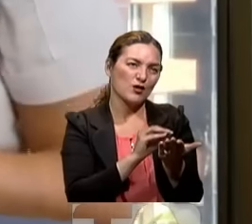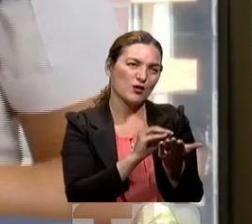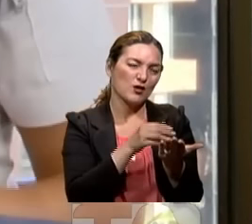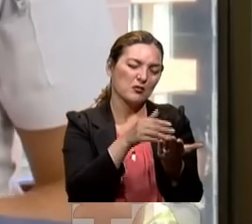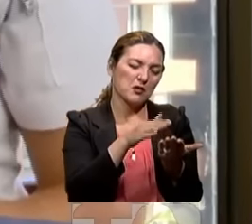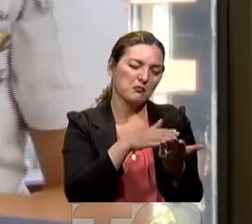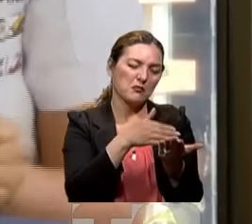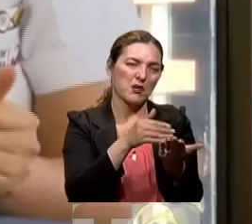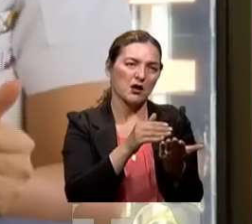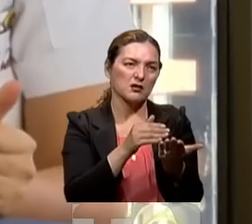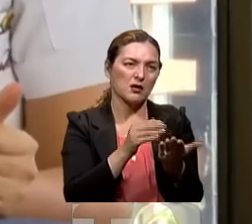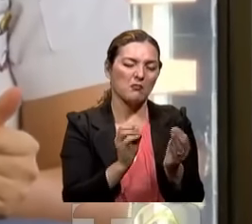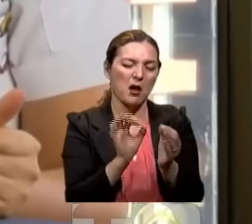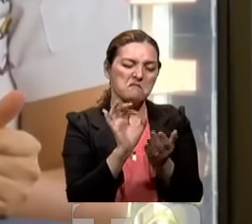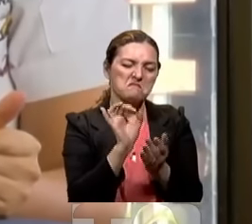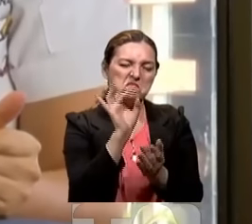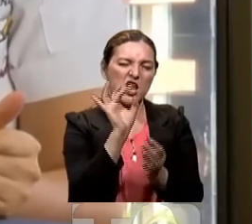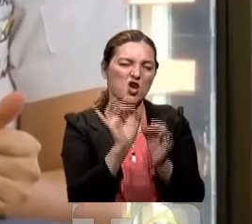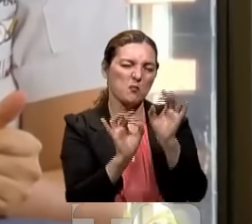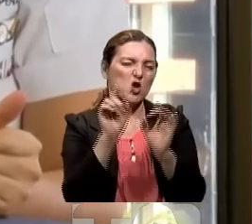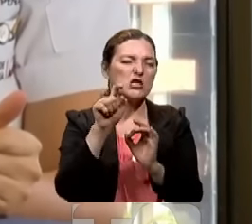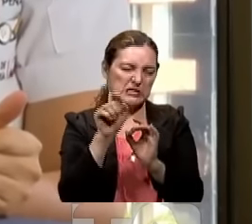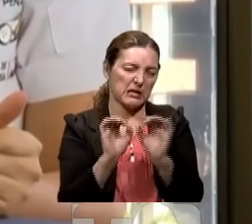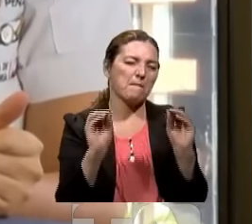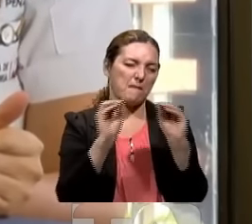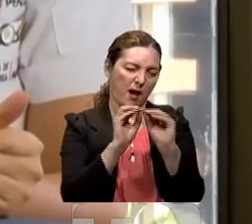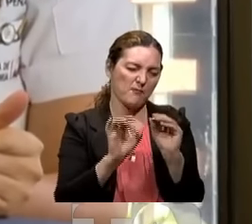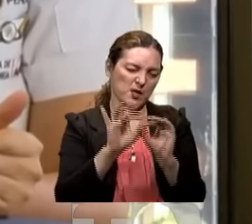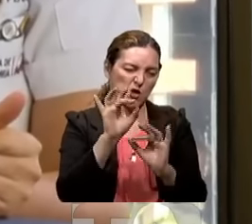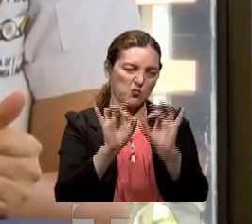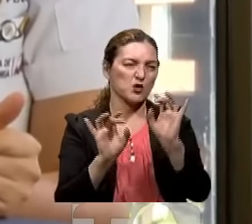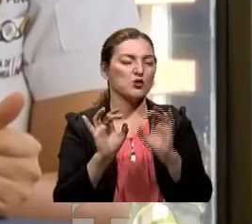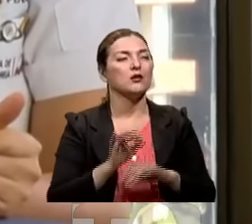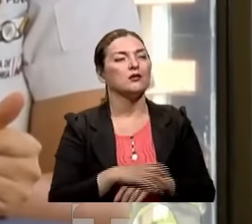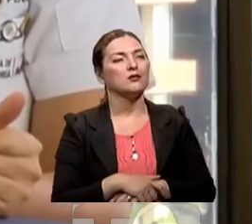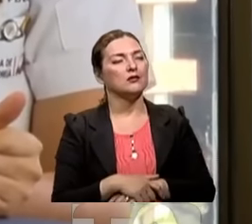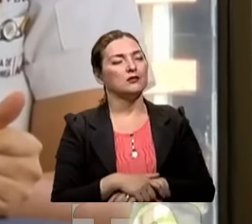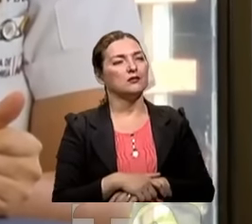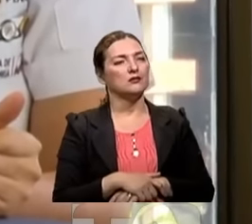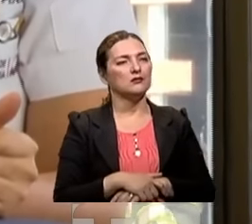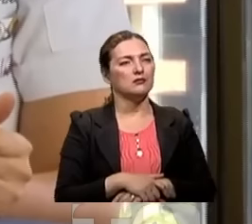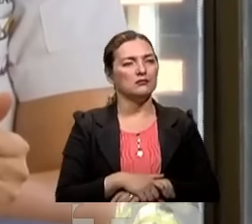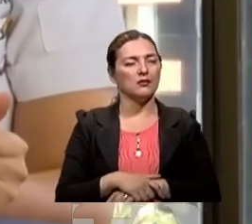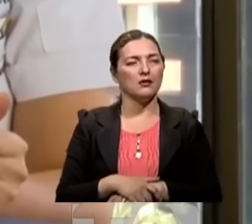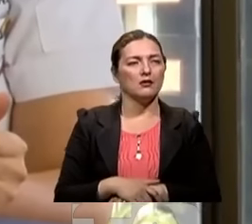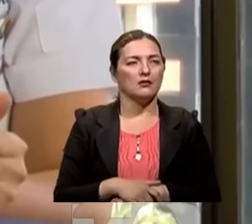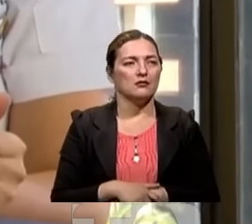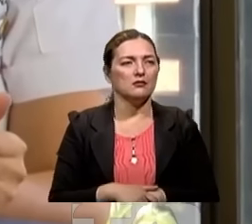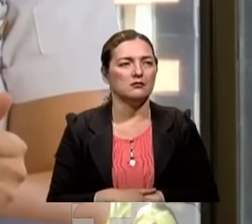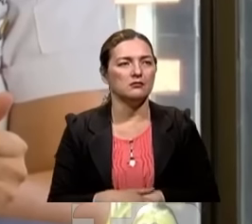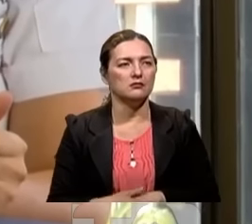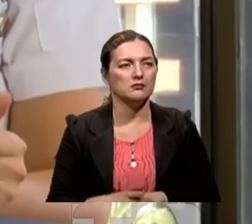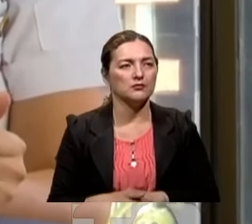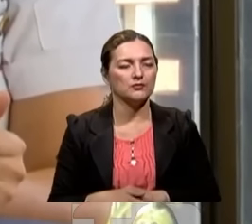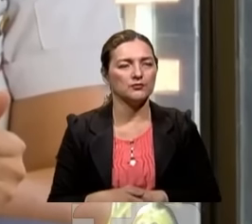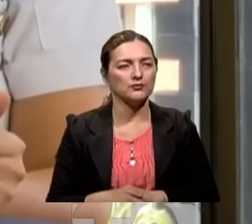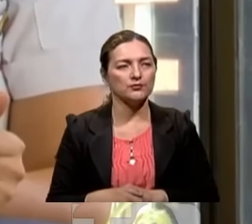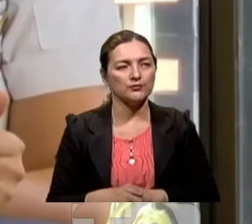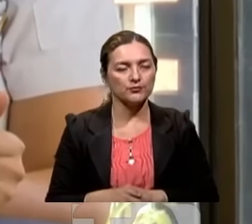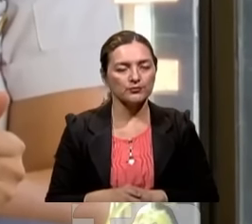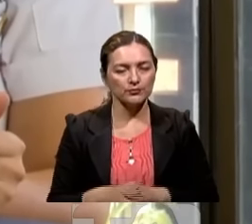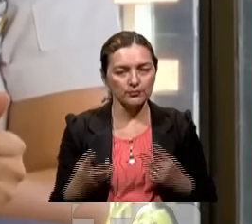brillo. Eso. Perfecto, ahora sí, póngame la música, por favor, mi querido productor. Cha, cha, cha, cha. Se viene